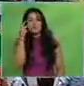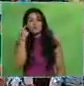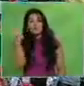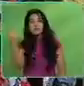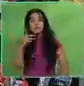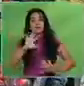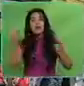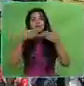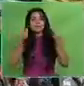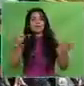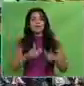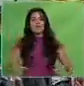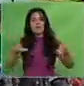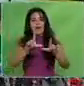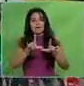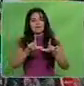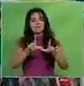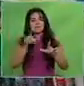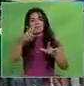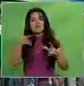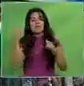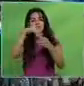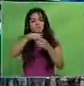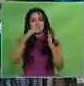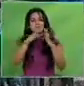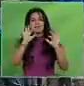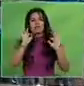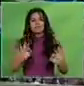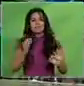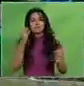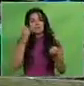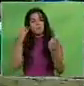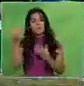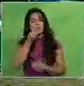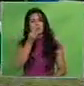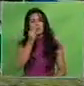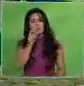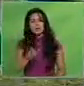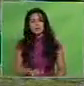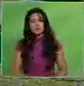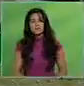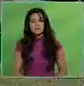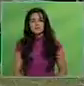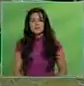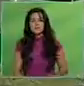obra del gobierno bolivariano. Escuchemos las palabras del ministro Sesto.